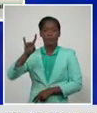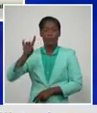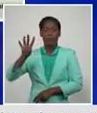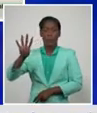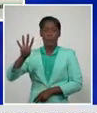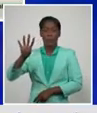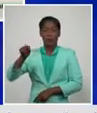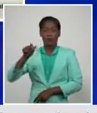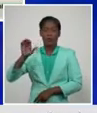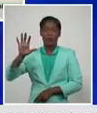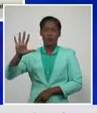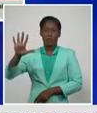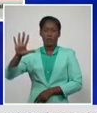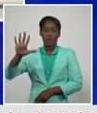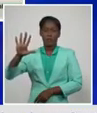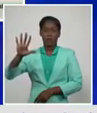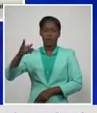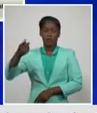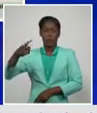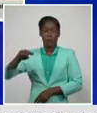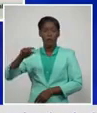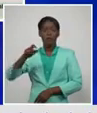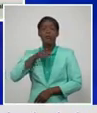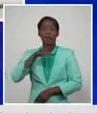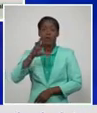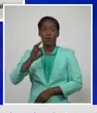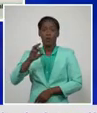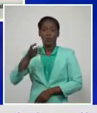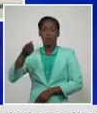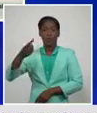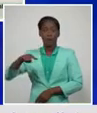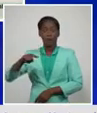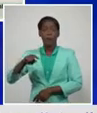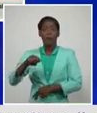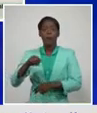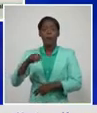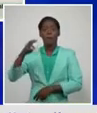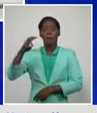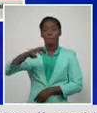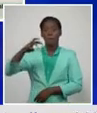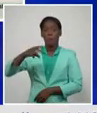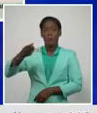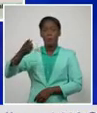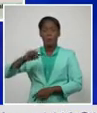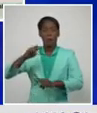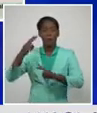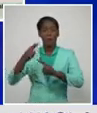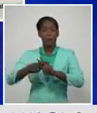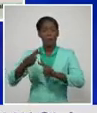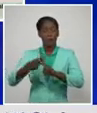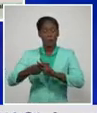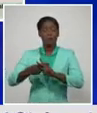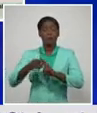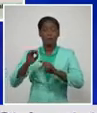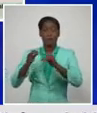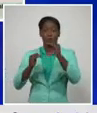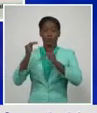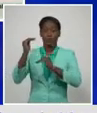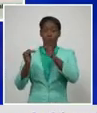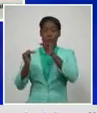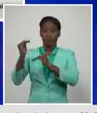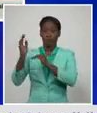394,5, después sigue El Cerro, Marianao, Bayamo, aquí en esta posición con